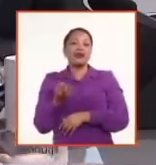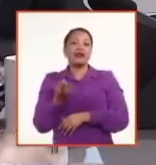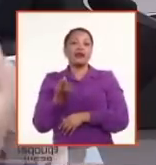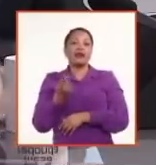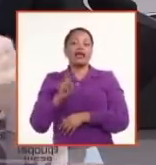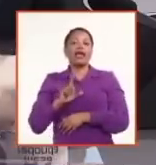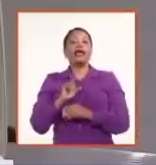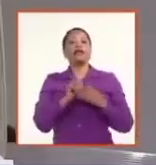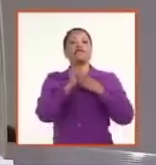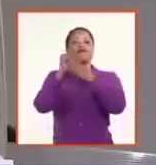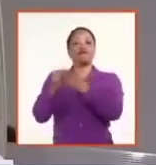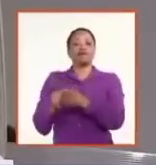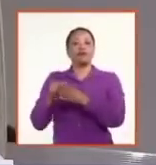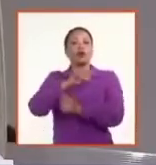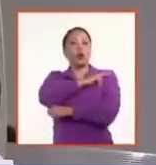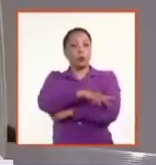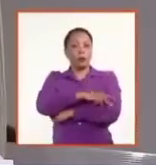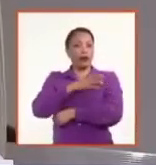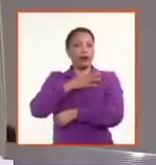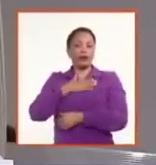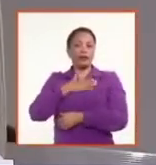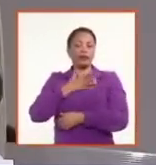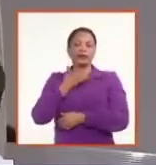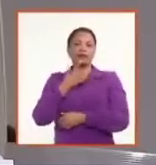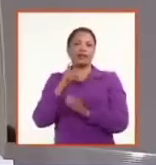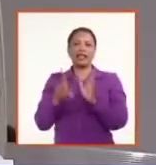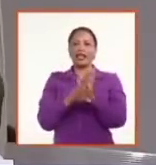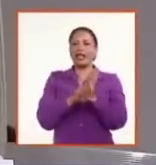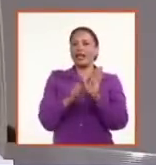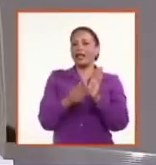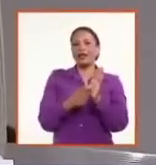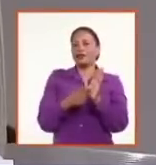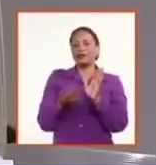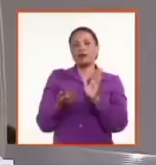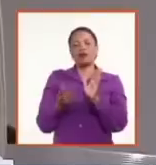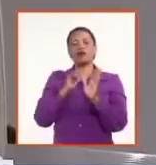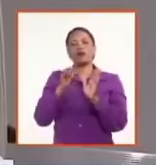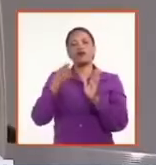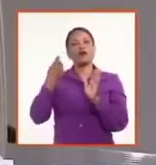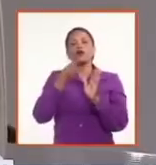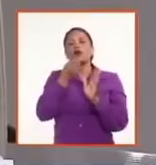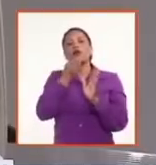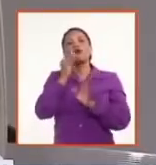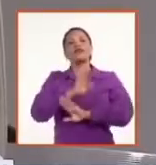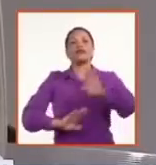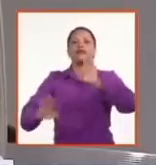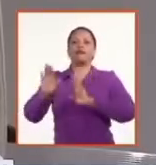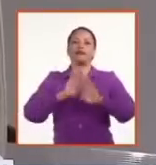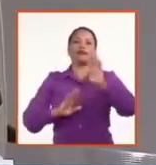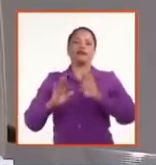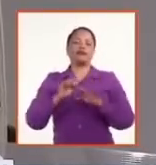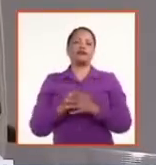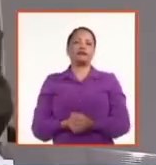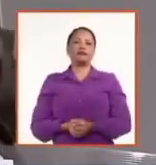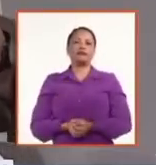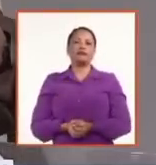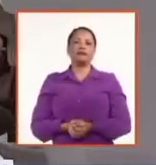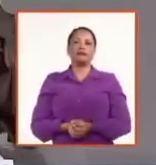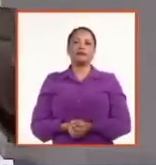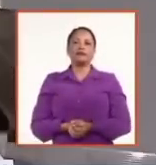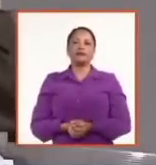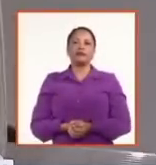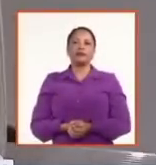de esos países legítimamente constituidos mediante elecciones. Ese es el fin, y crear una